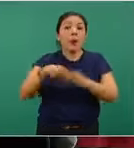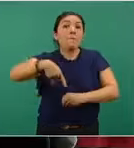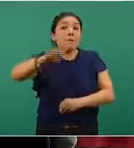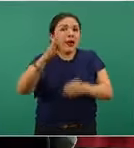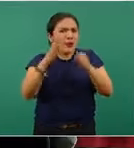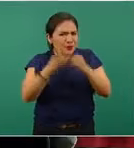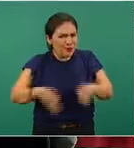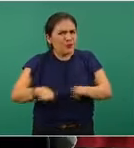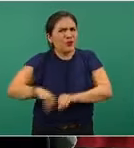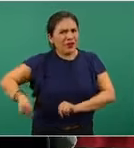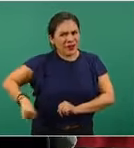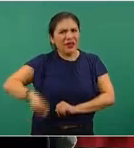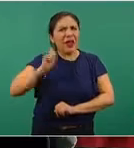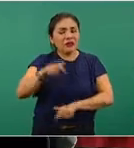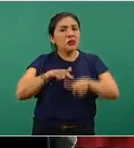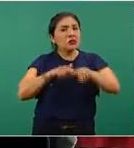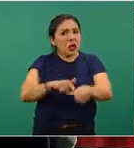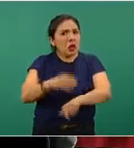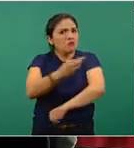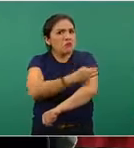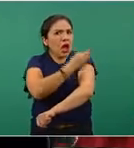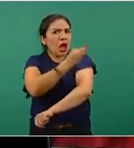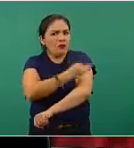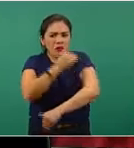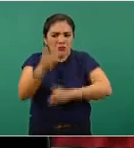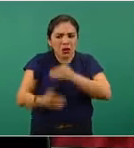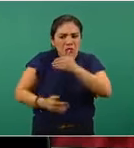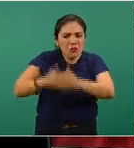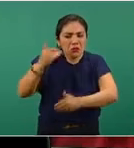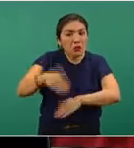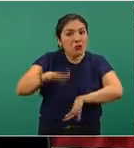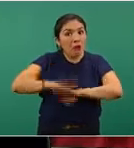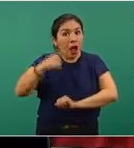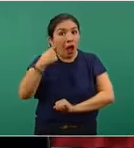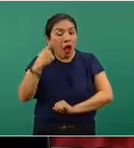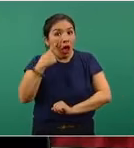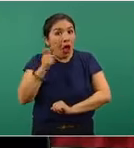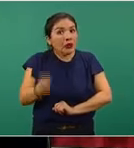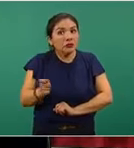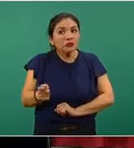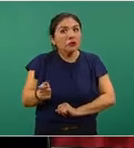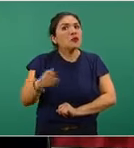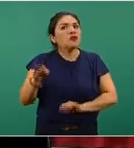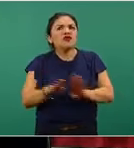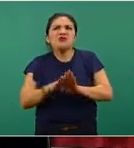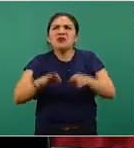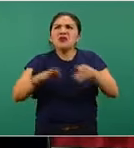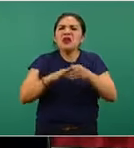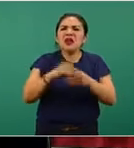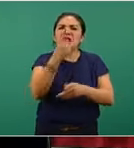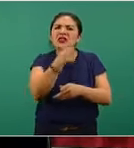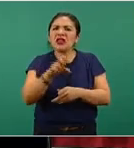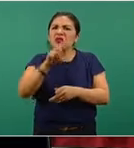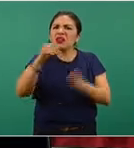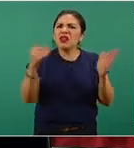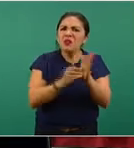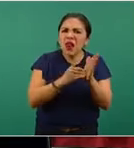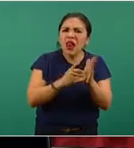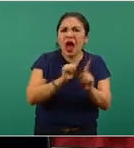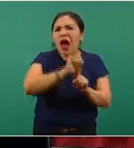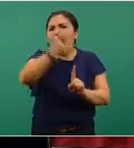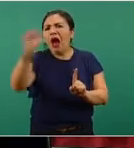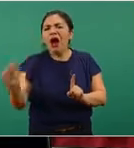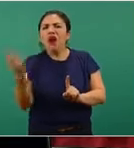interesante es que hemos mantenido un ritmo de vacunación que ha estado en general fluctuando entre 130.000